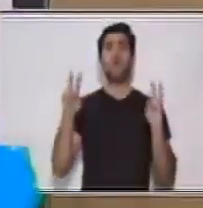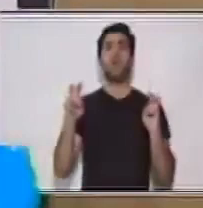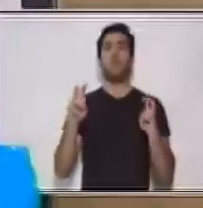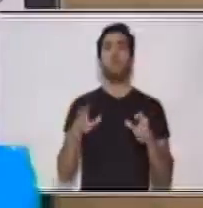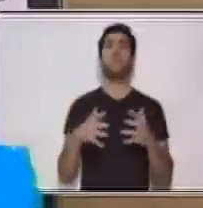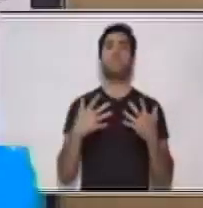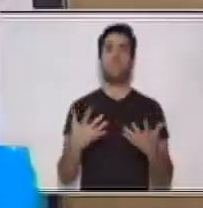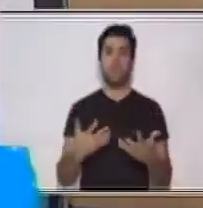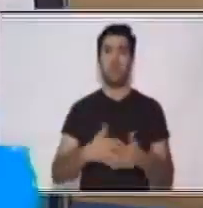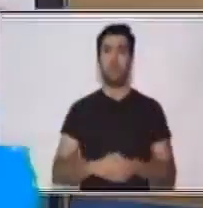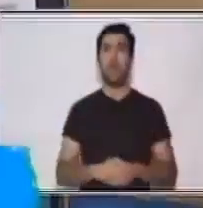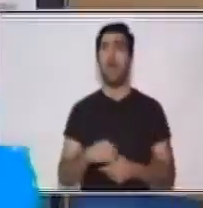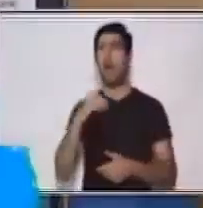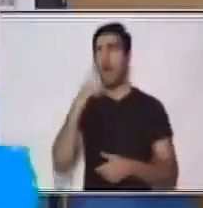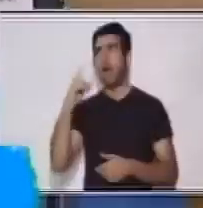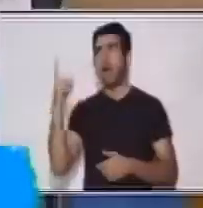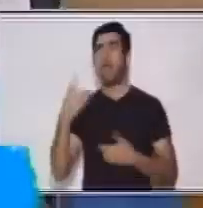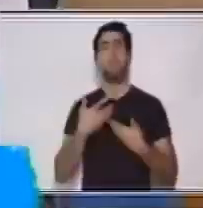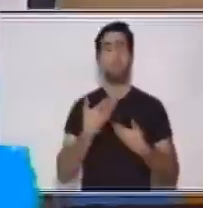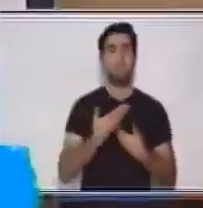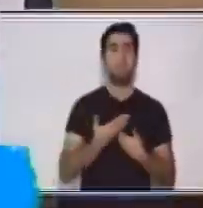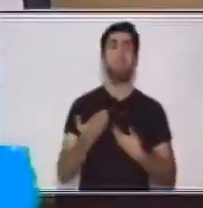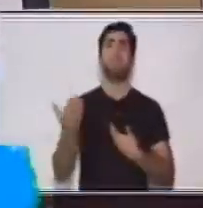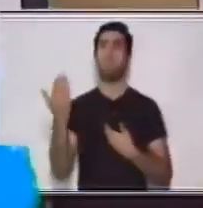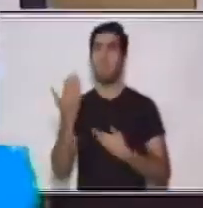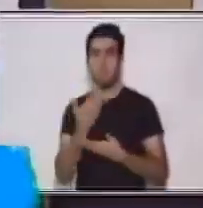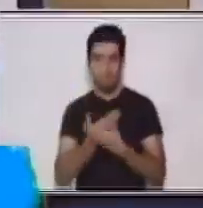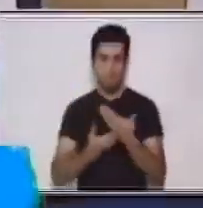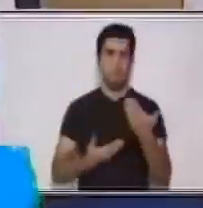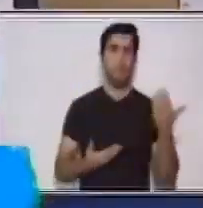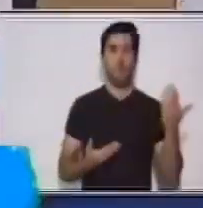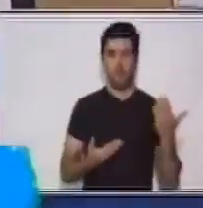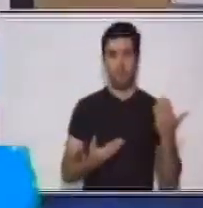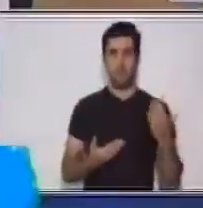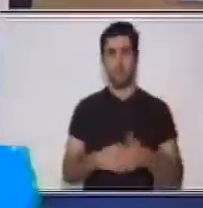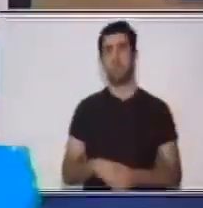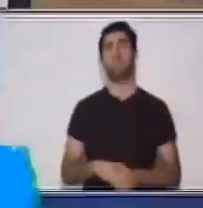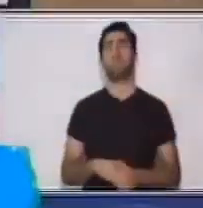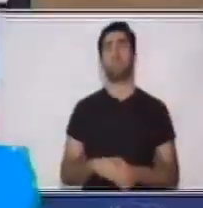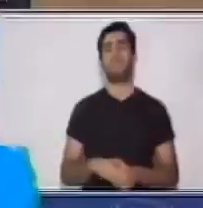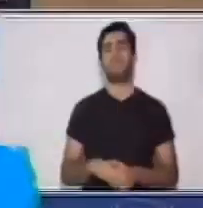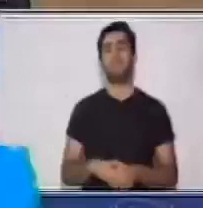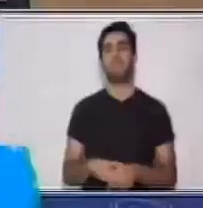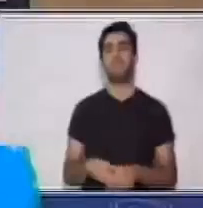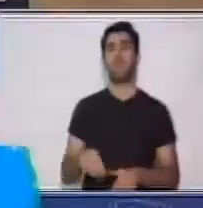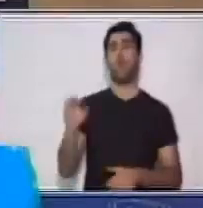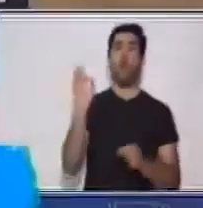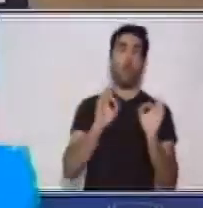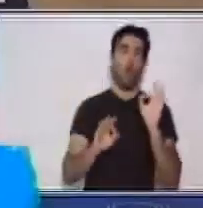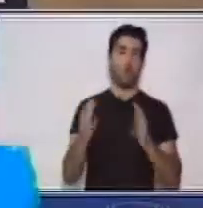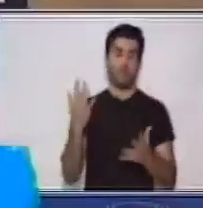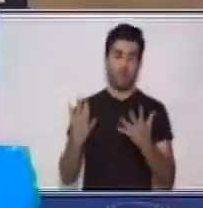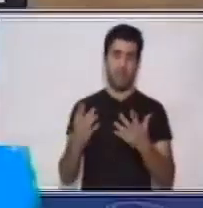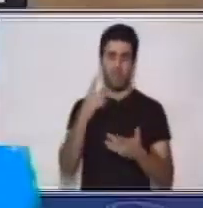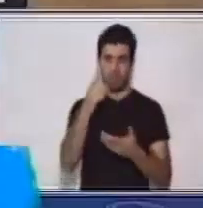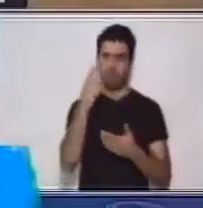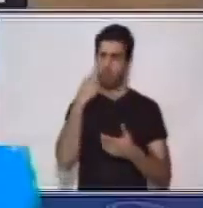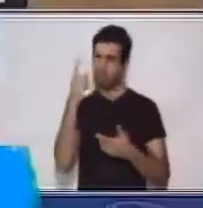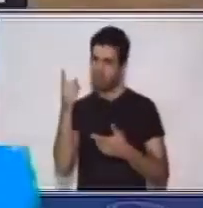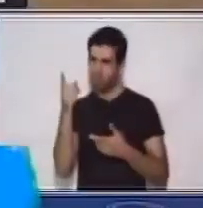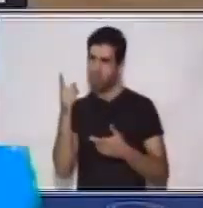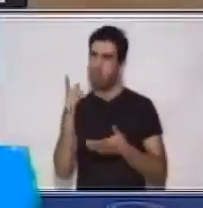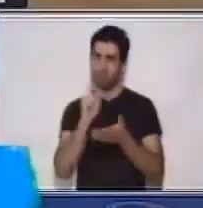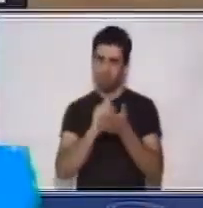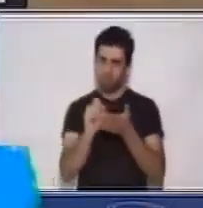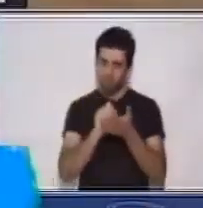corresponde a la poesía y tal vez has escuchado o en algún momento has redactado o recitado poemas.